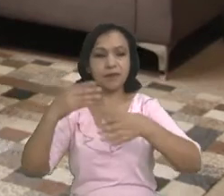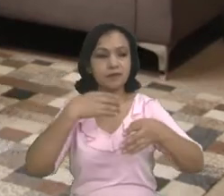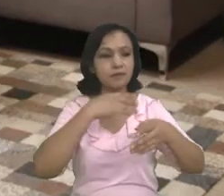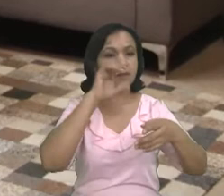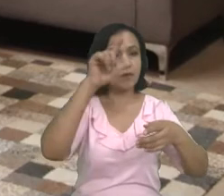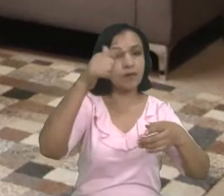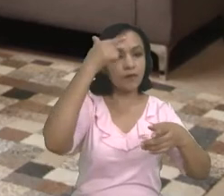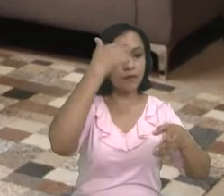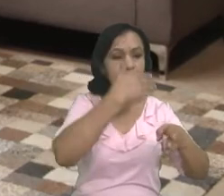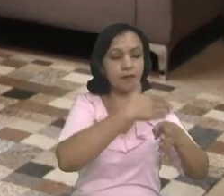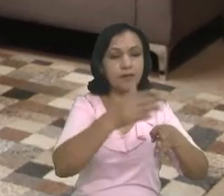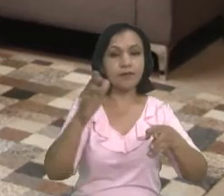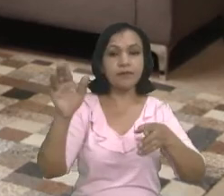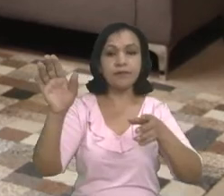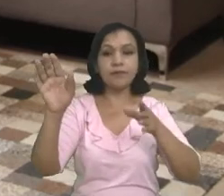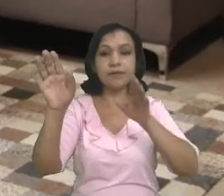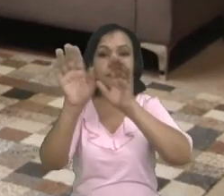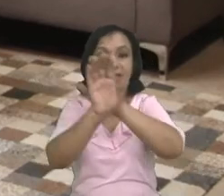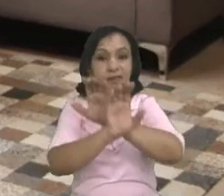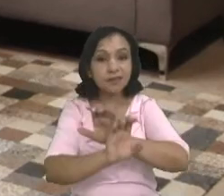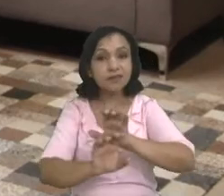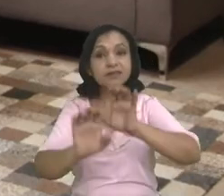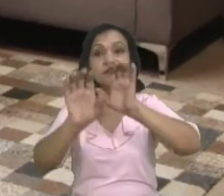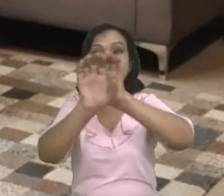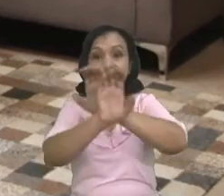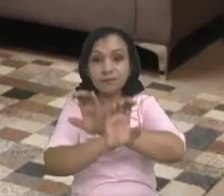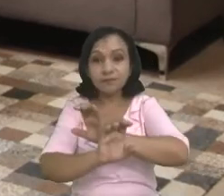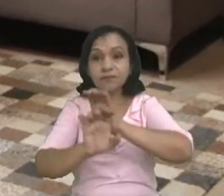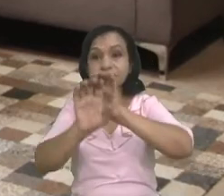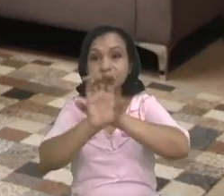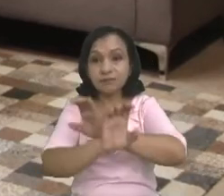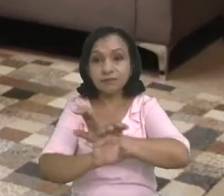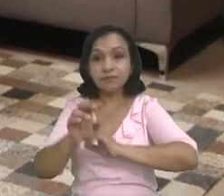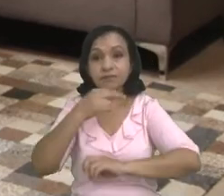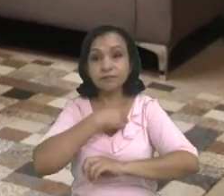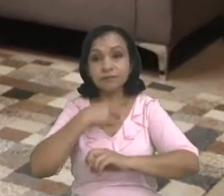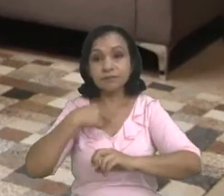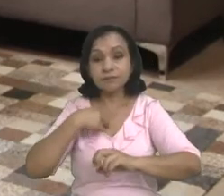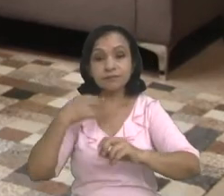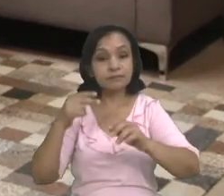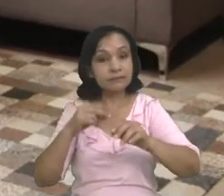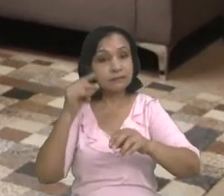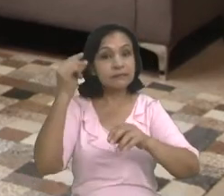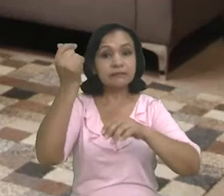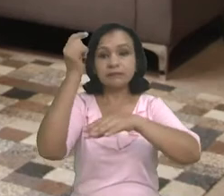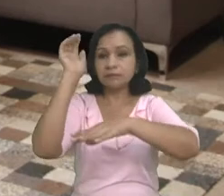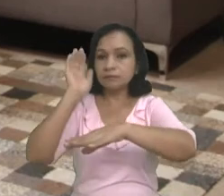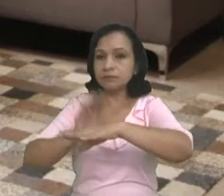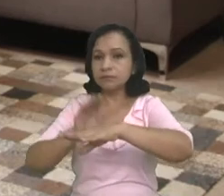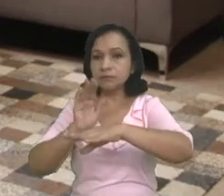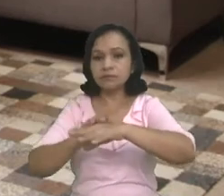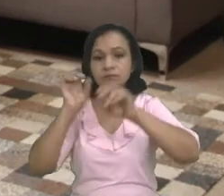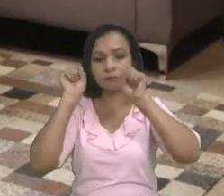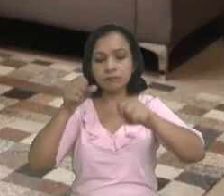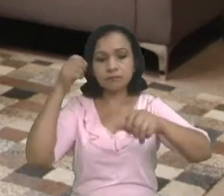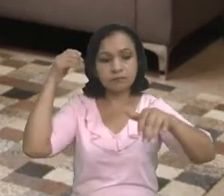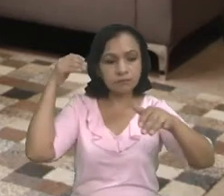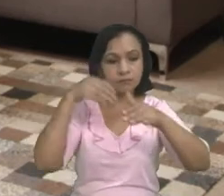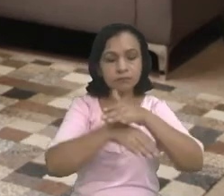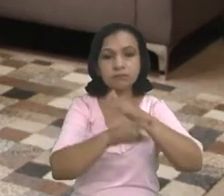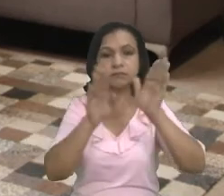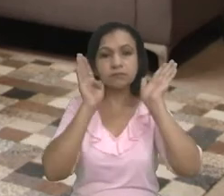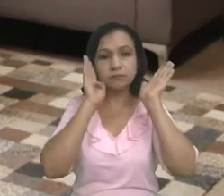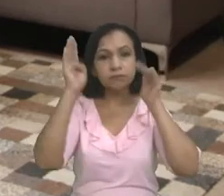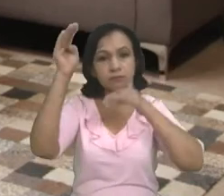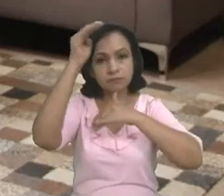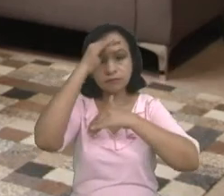lo vimos en ecuador que presentó un problema y tuvo que pues precisamente elevarse en la urgencia a que tuvieran acceso y brindaron